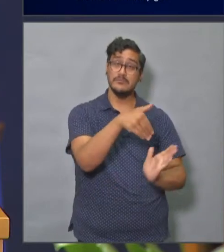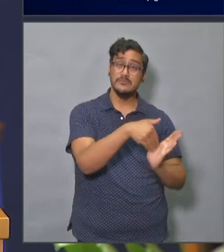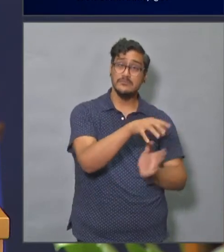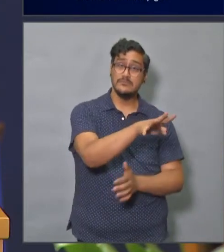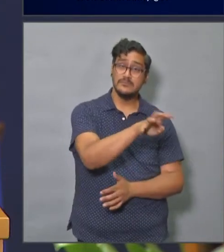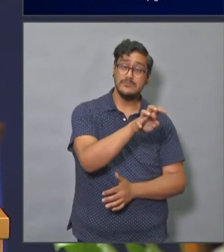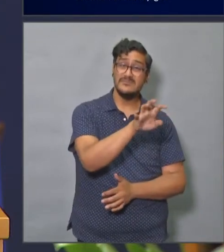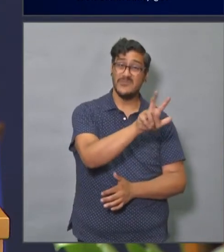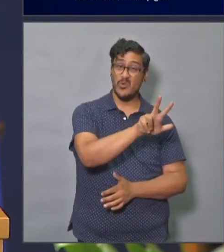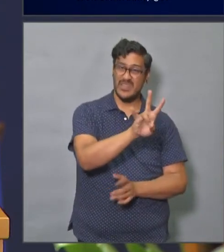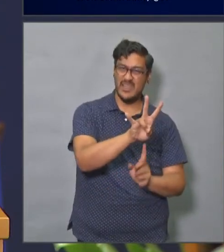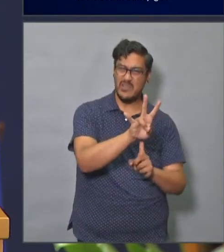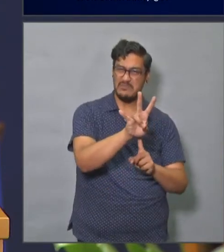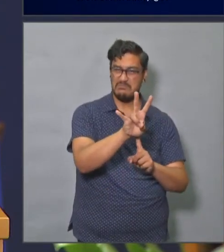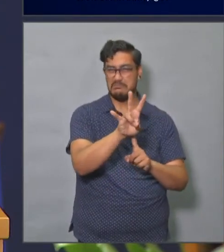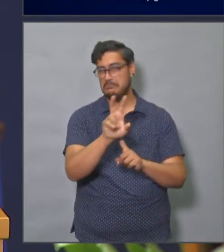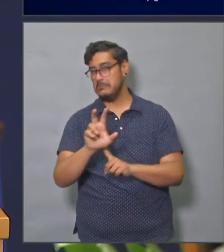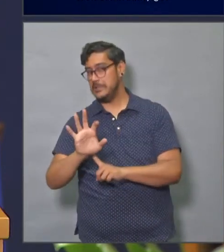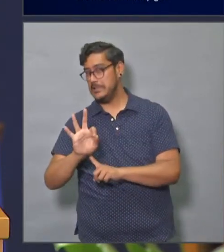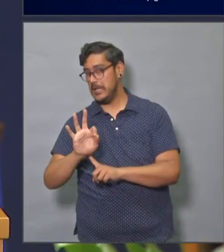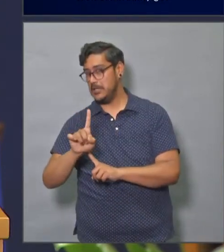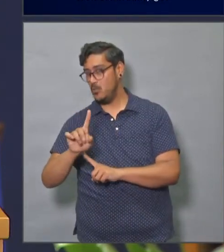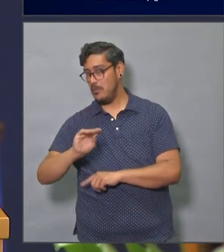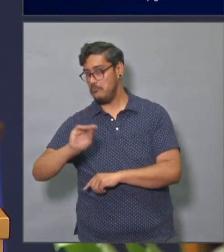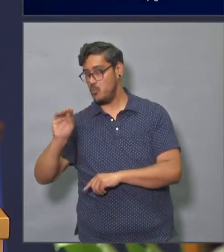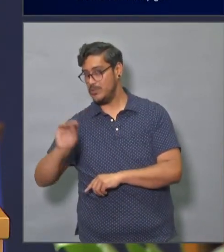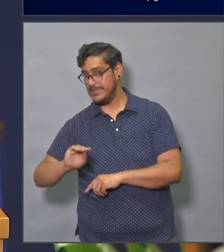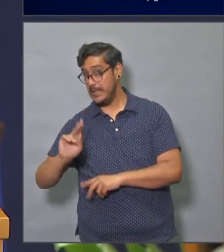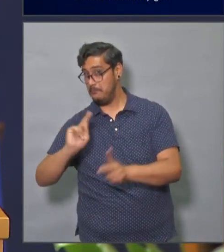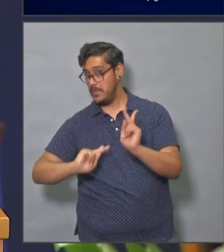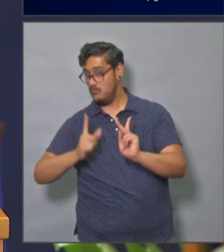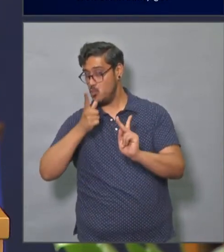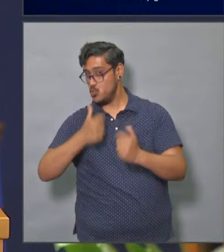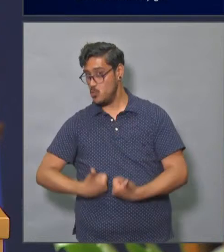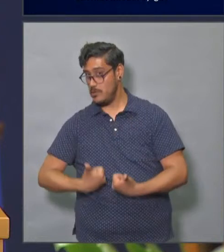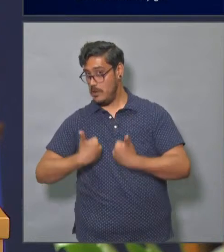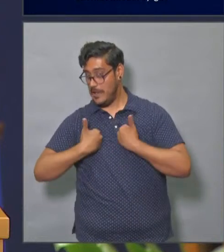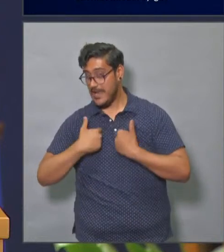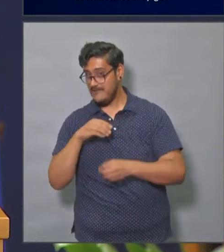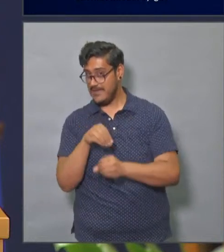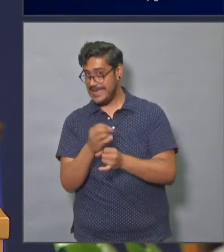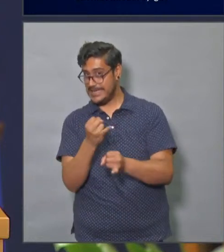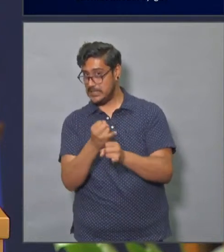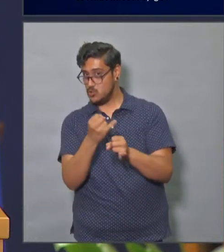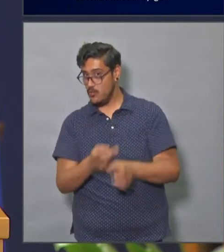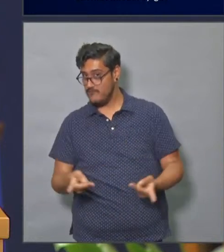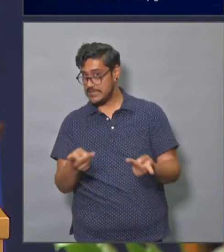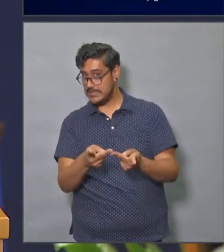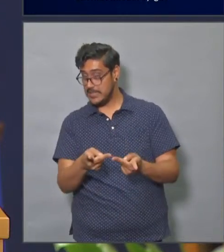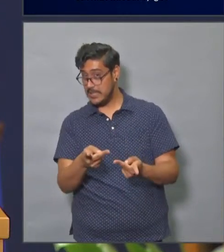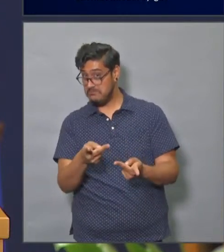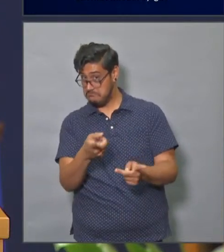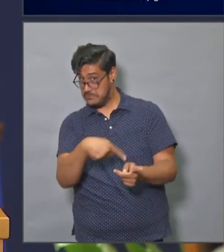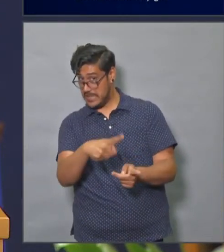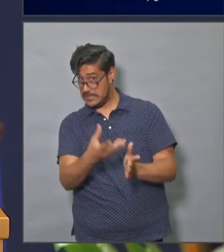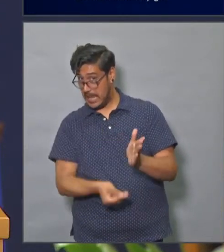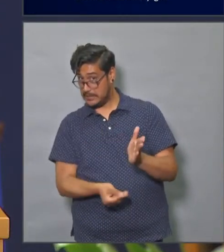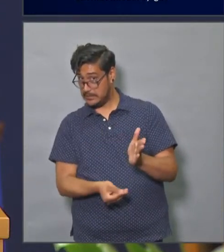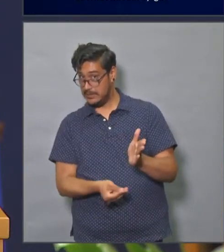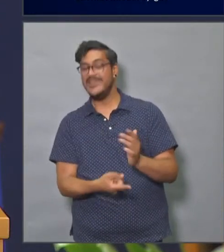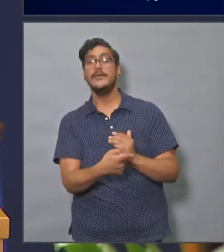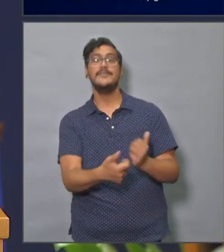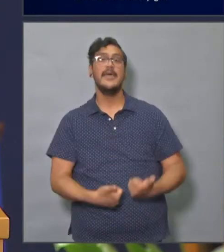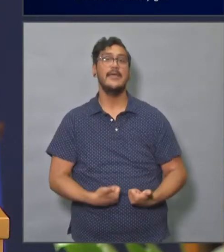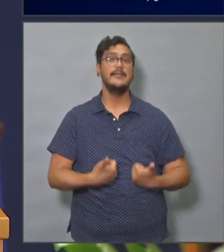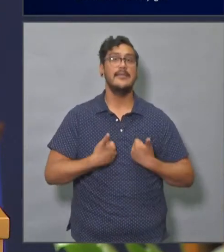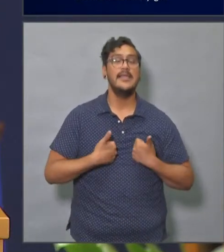1,437, o sea, 91% de las personas que vivían en entornos institucionales que fallecieron residían